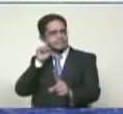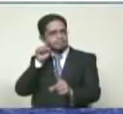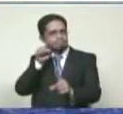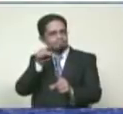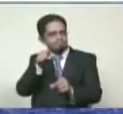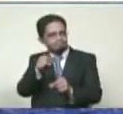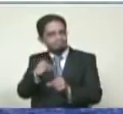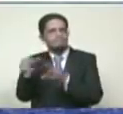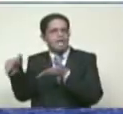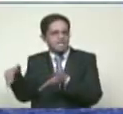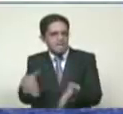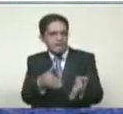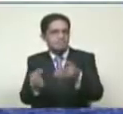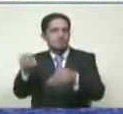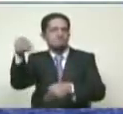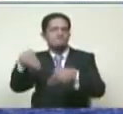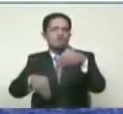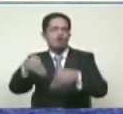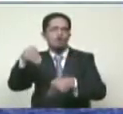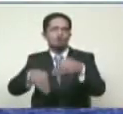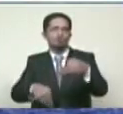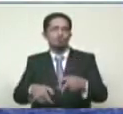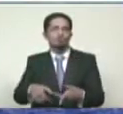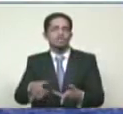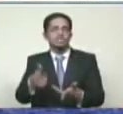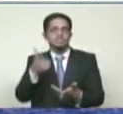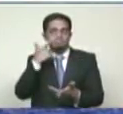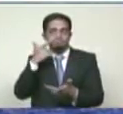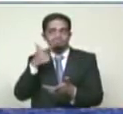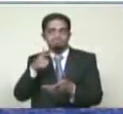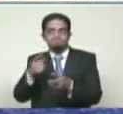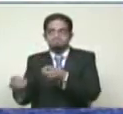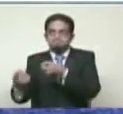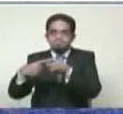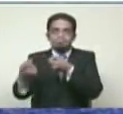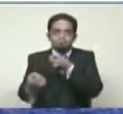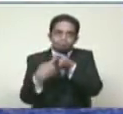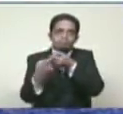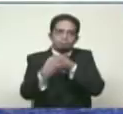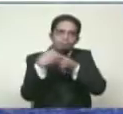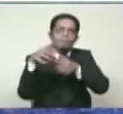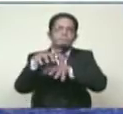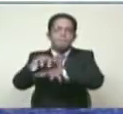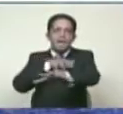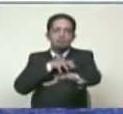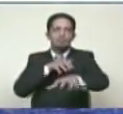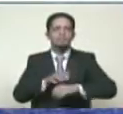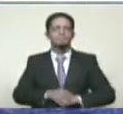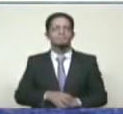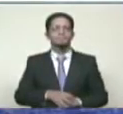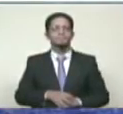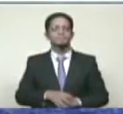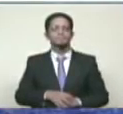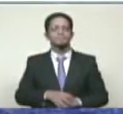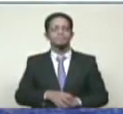el camino del voto popular de las mayorías nacionales. Y 20 años